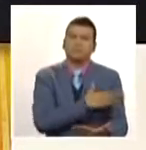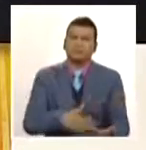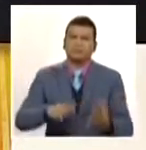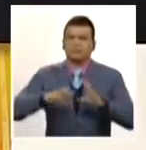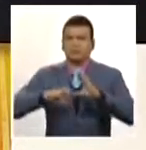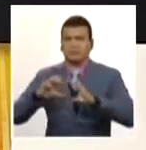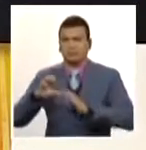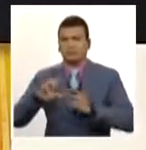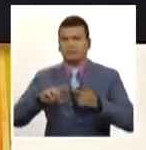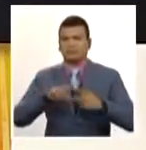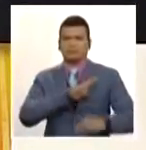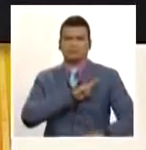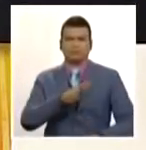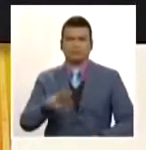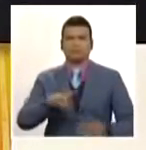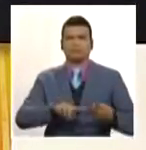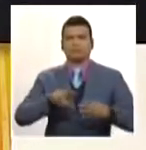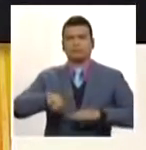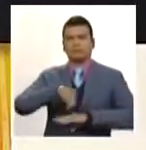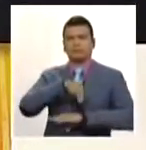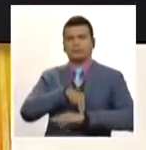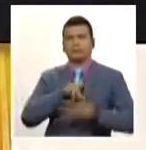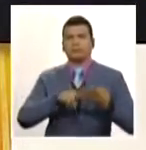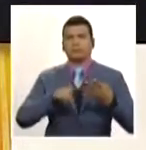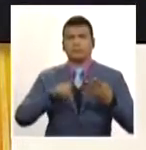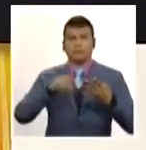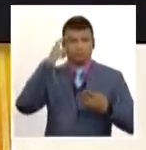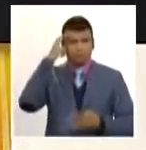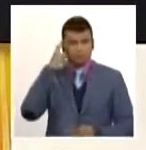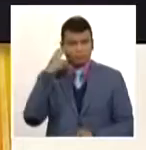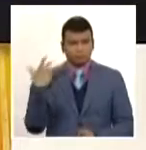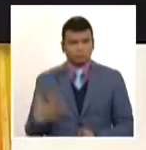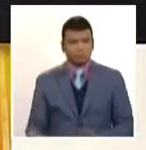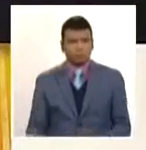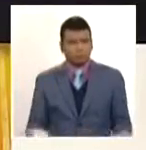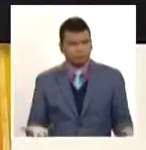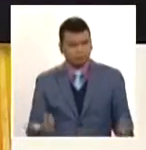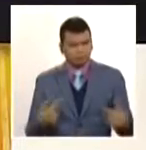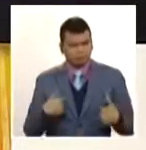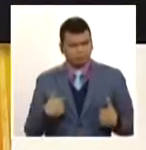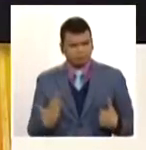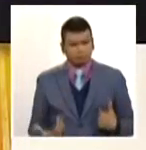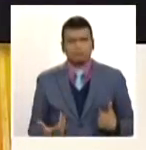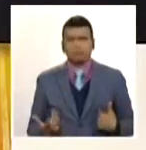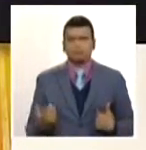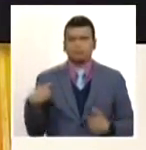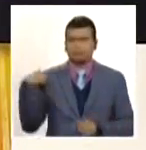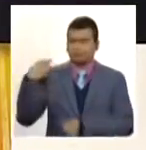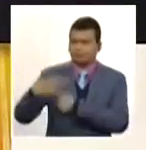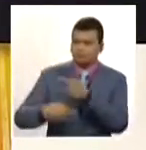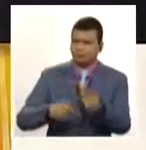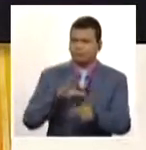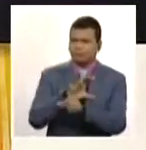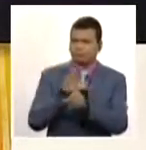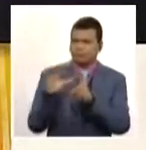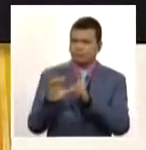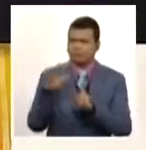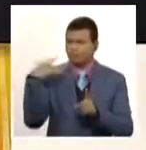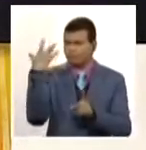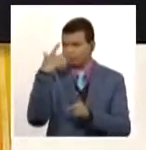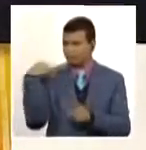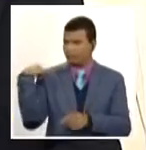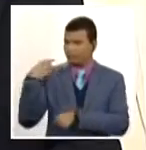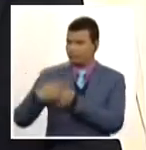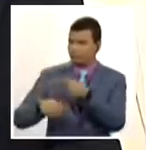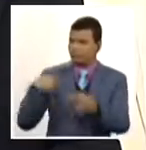Cauca, de Valle del Cauca, Nariño y Chocó, de disfrutar de todo nuestro acervo, de todo nuestro arraigo afrodescendiente, Armando. Sí,